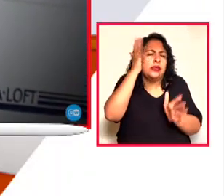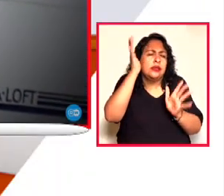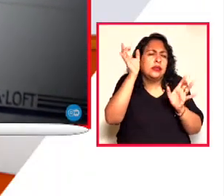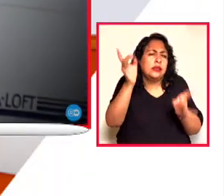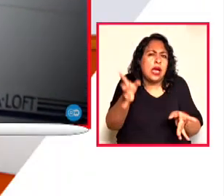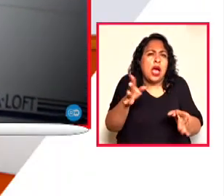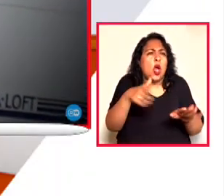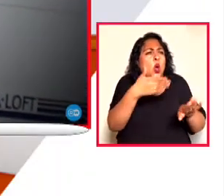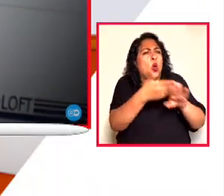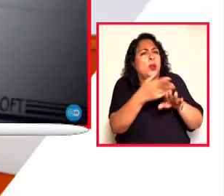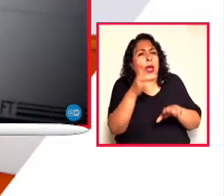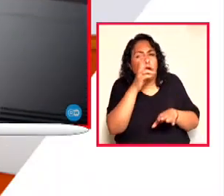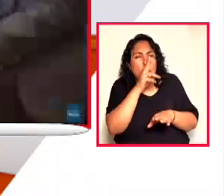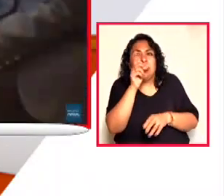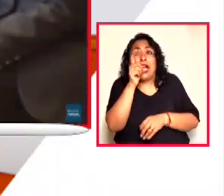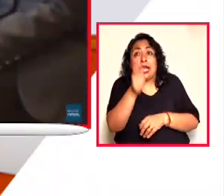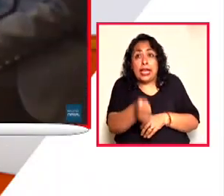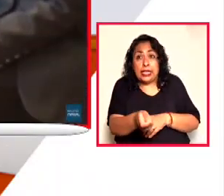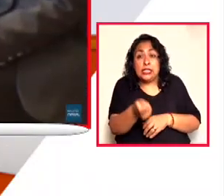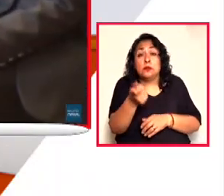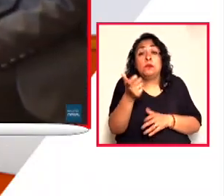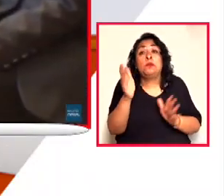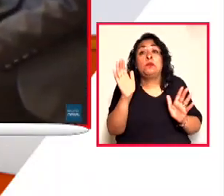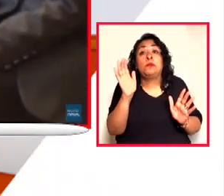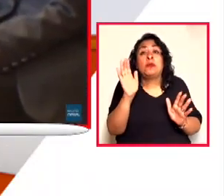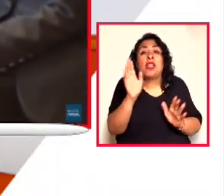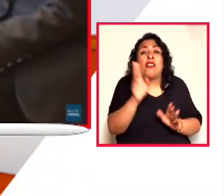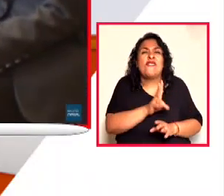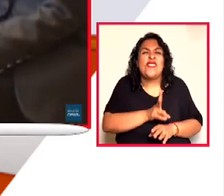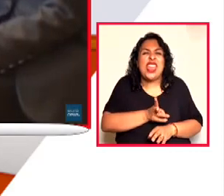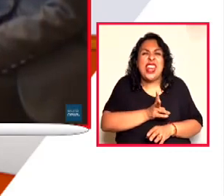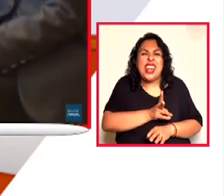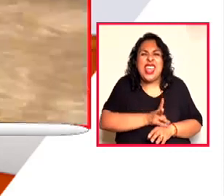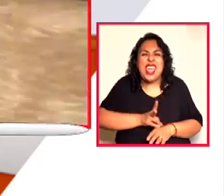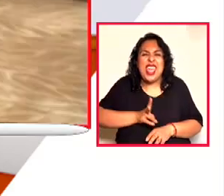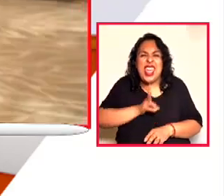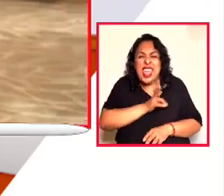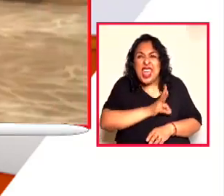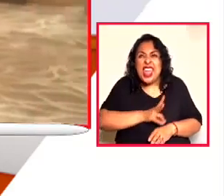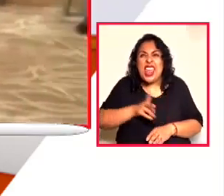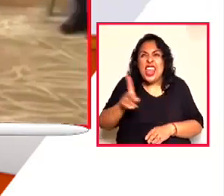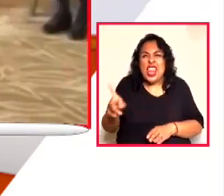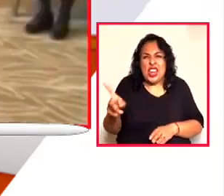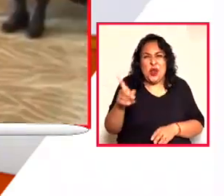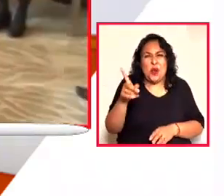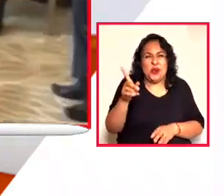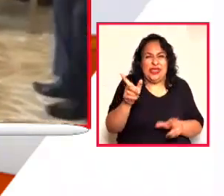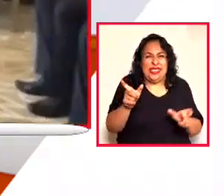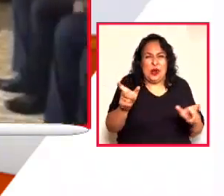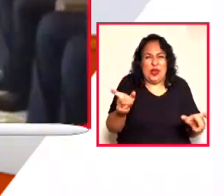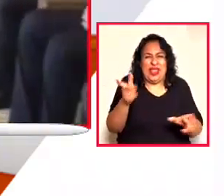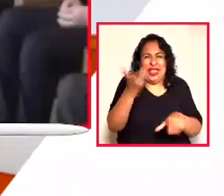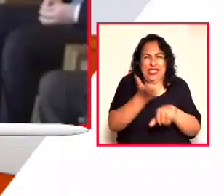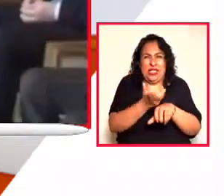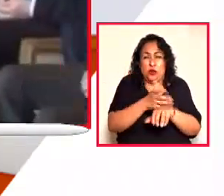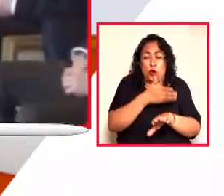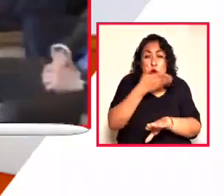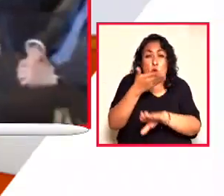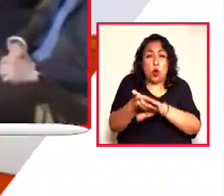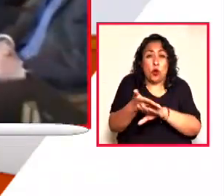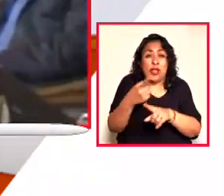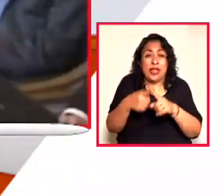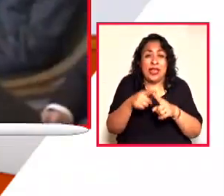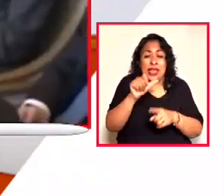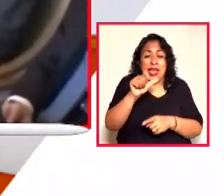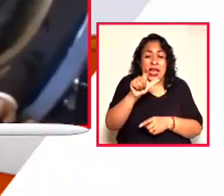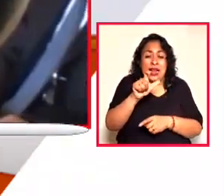Rusia, justamente, el intento de envenenamiento que ha acreditado la Agencia de Seguridad de los Estados Unidos en contra de Alexei